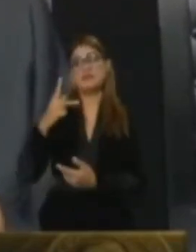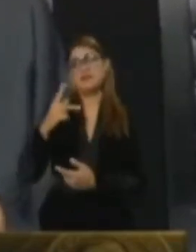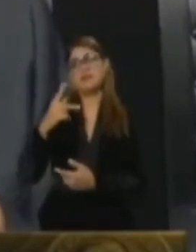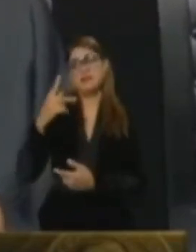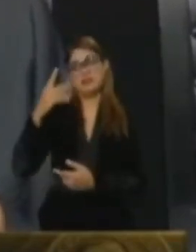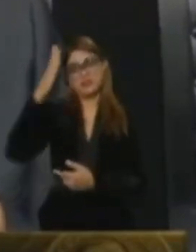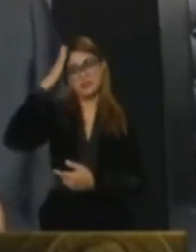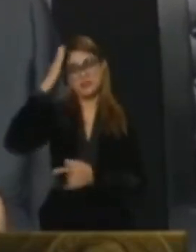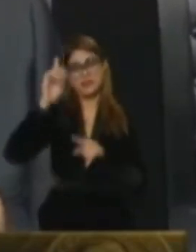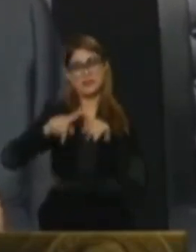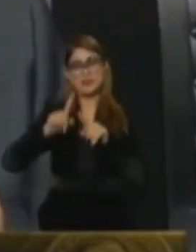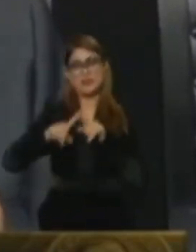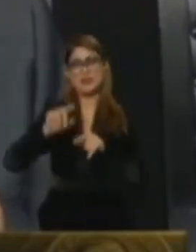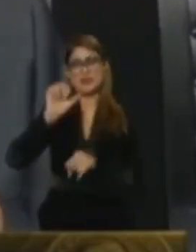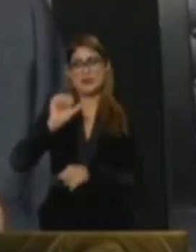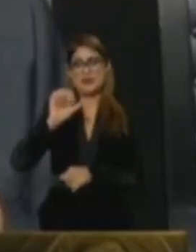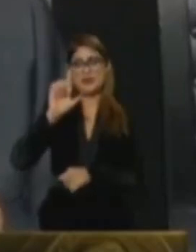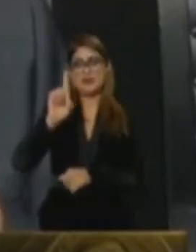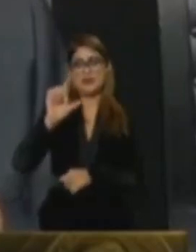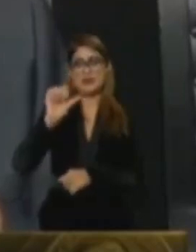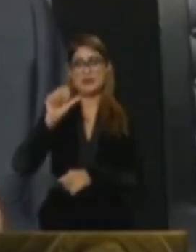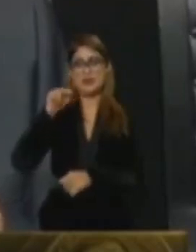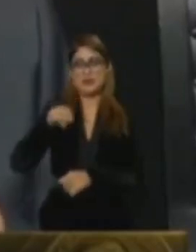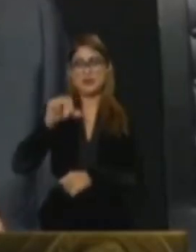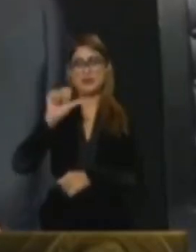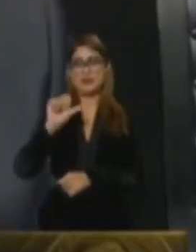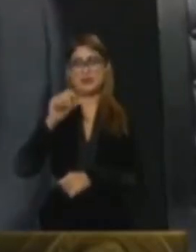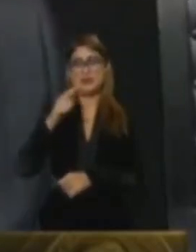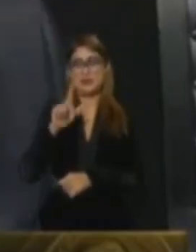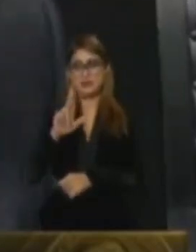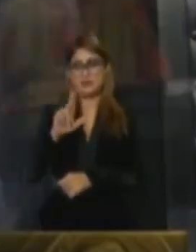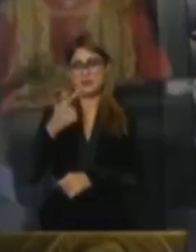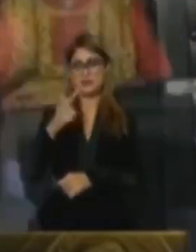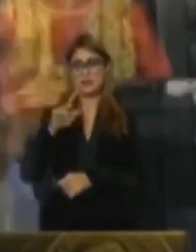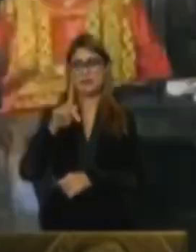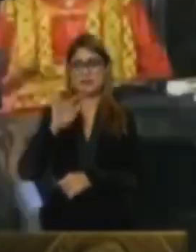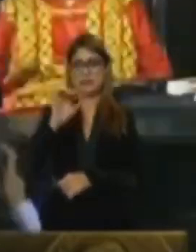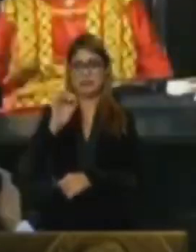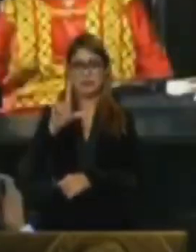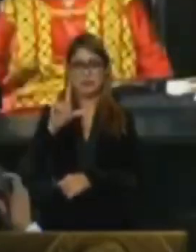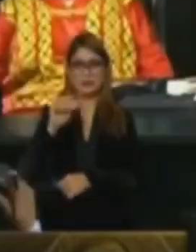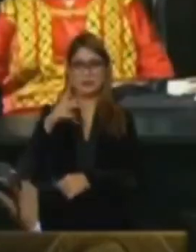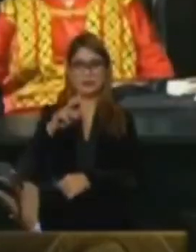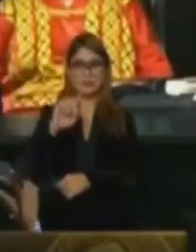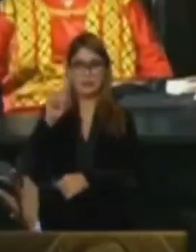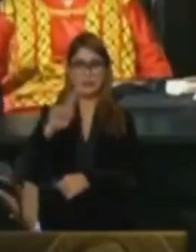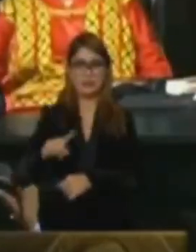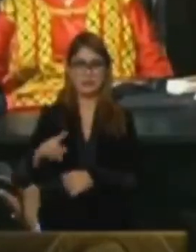al licenciado Adán Augusto López Hernández.